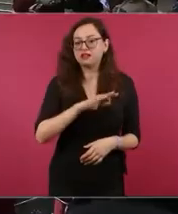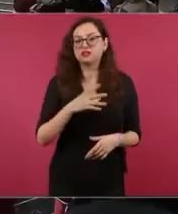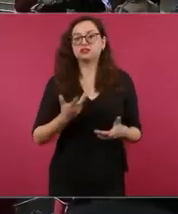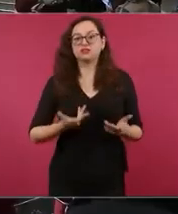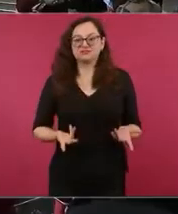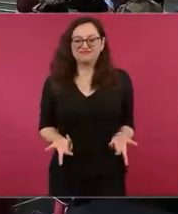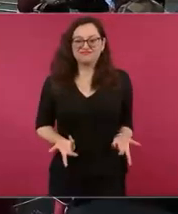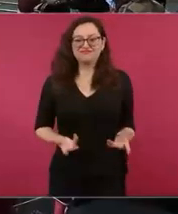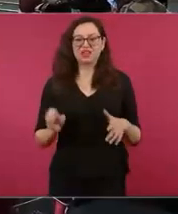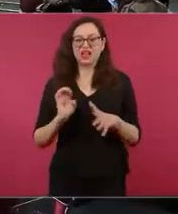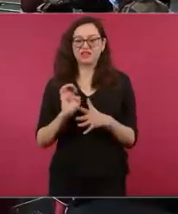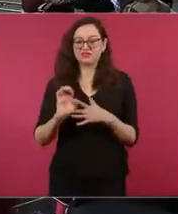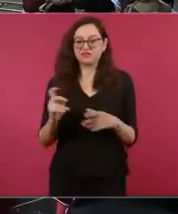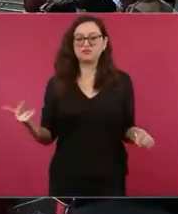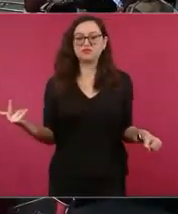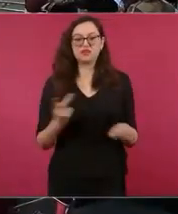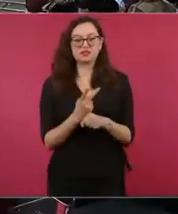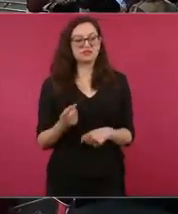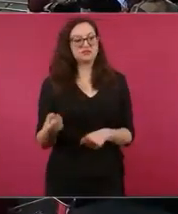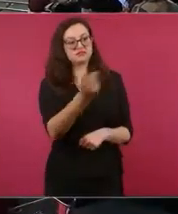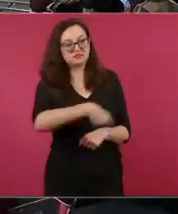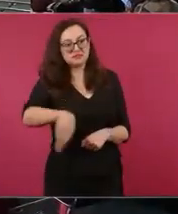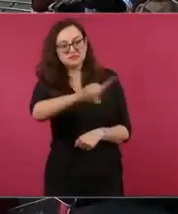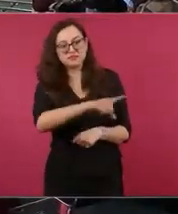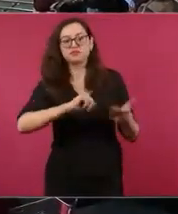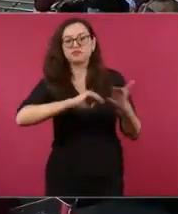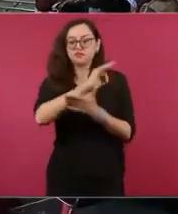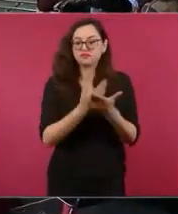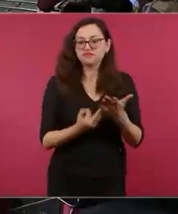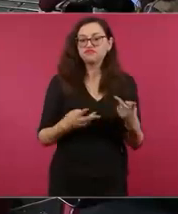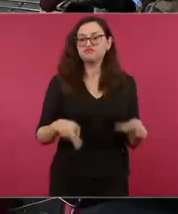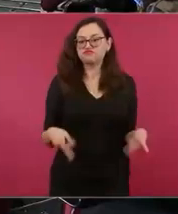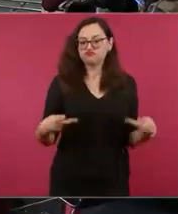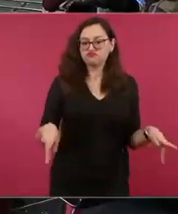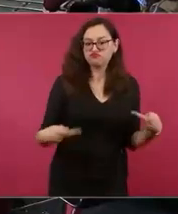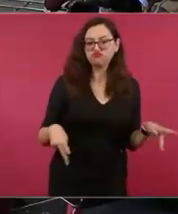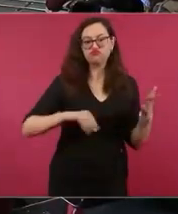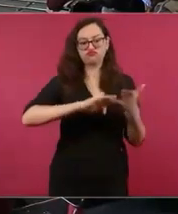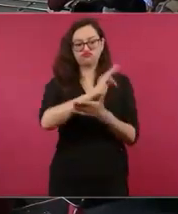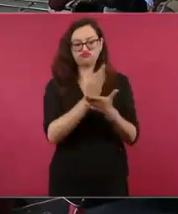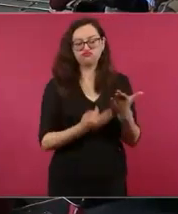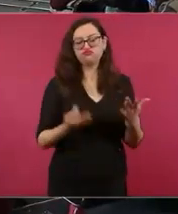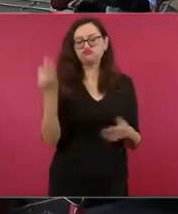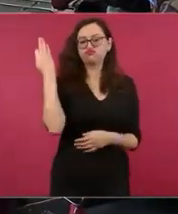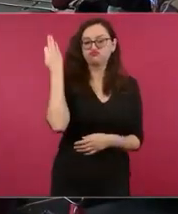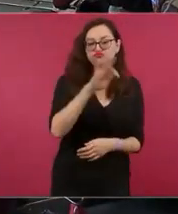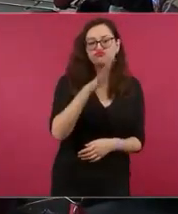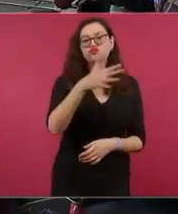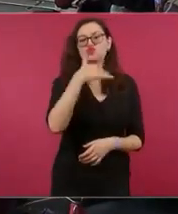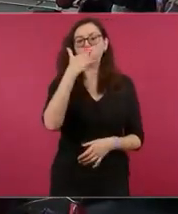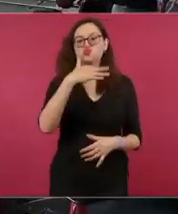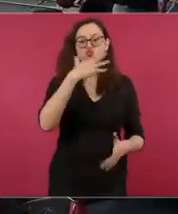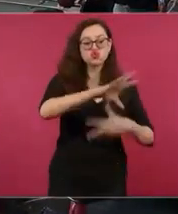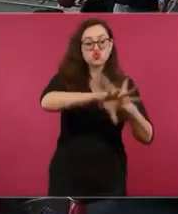prisión preventiva para los factureros, pues buscaba que dejaran de lavar dinero para el crimen